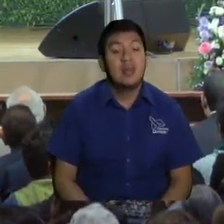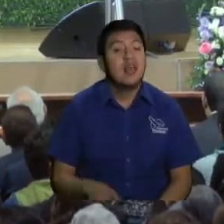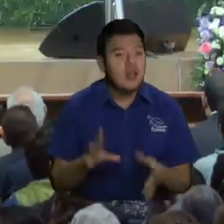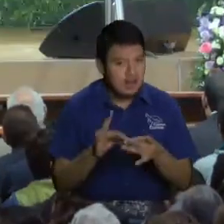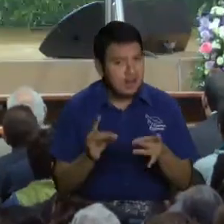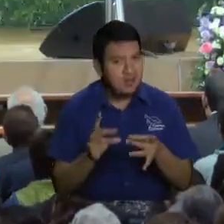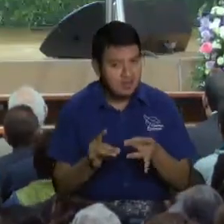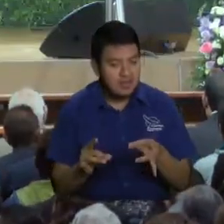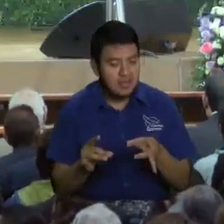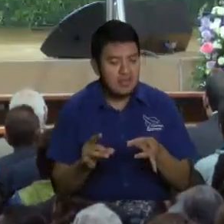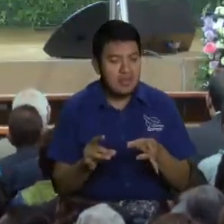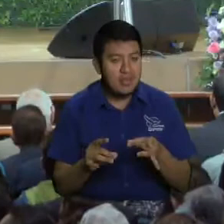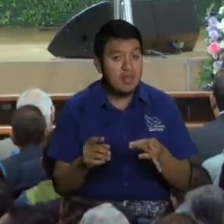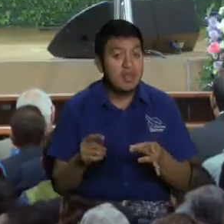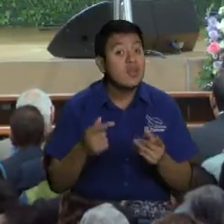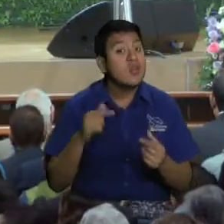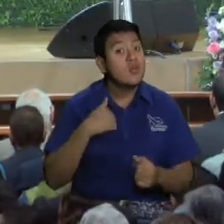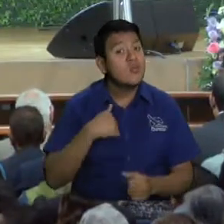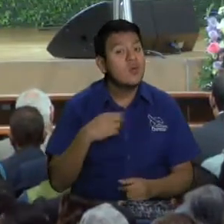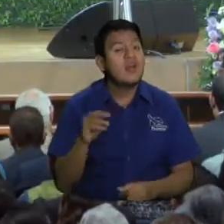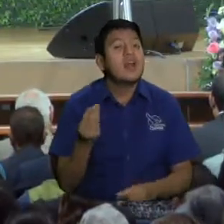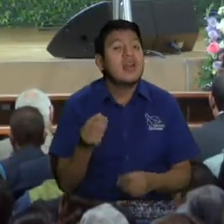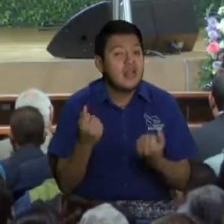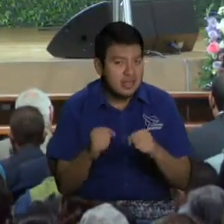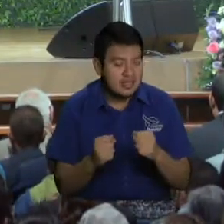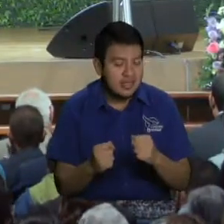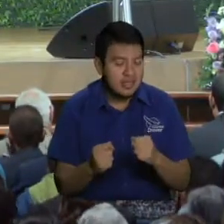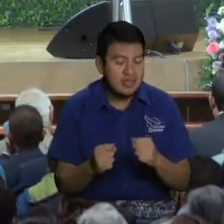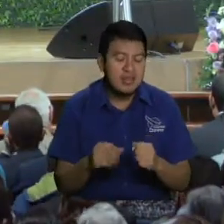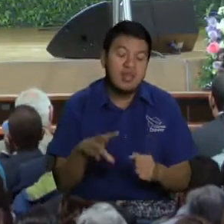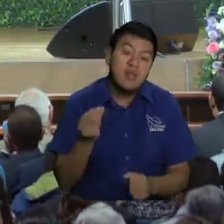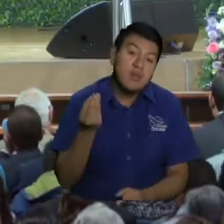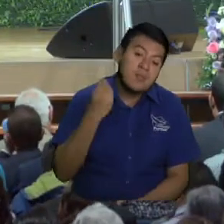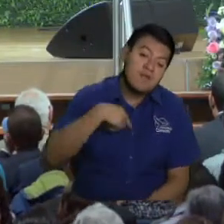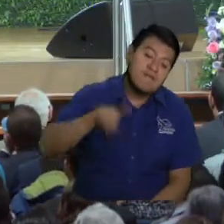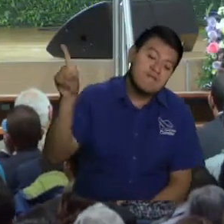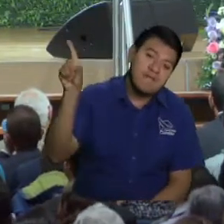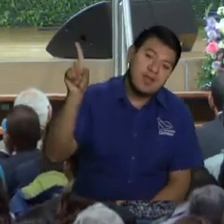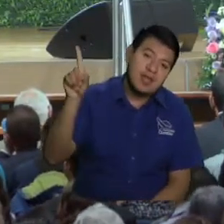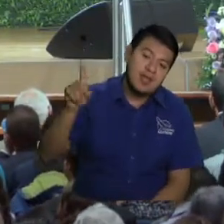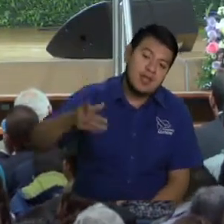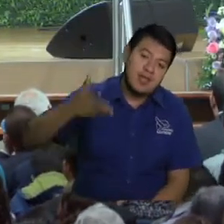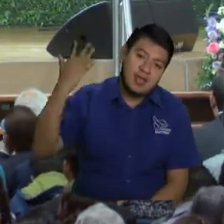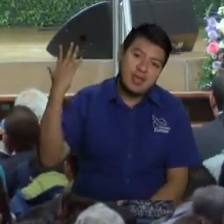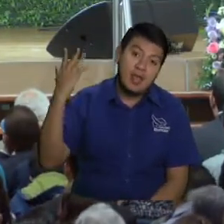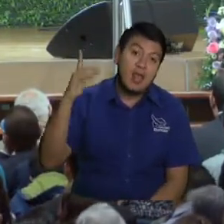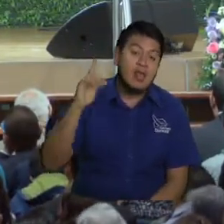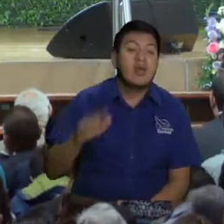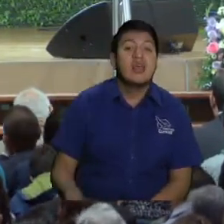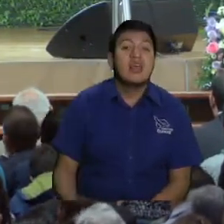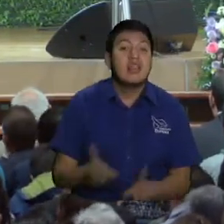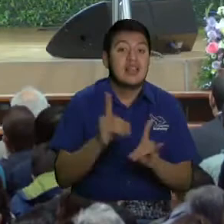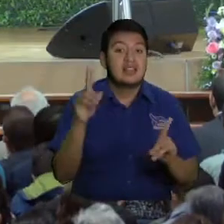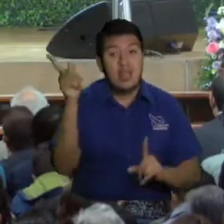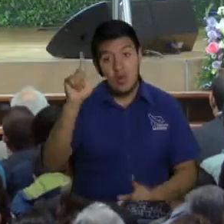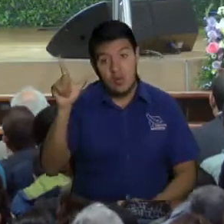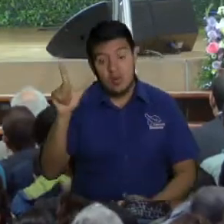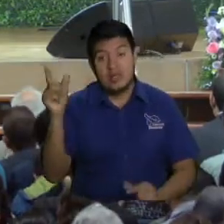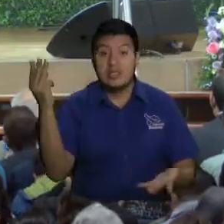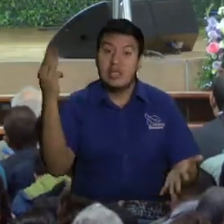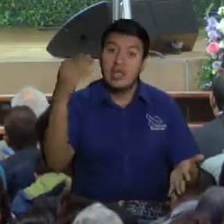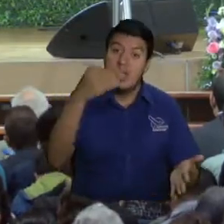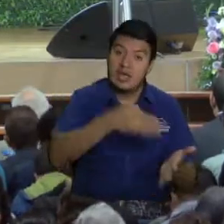le reporté brevemente que anduve por allá, ¿verdad? Y estuve, ¿qué? Lunes, de lunes, y ayer